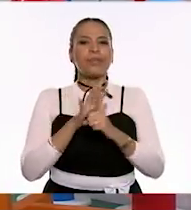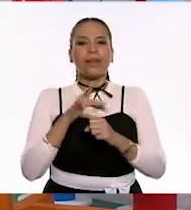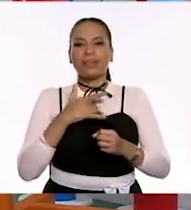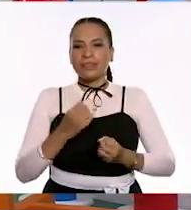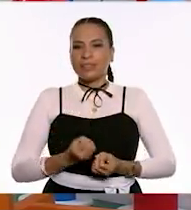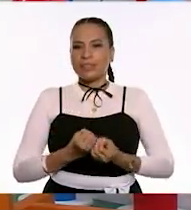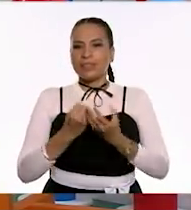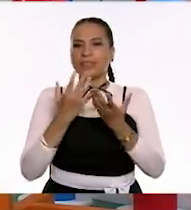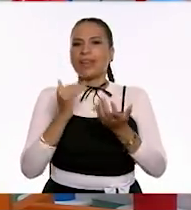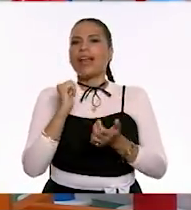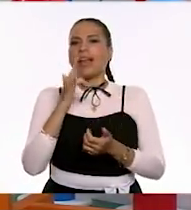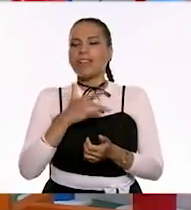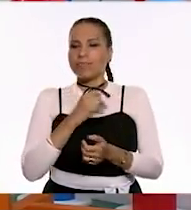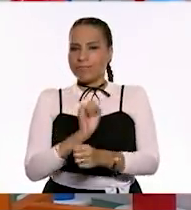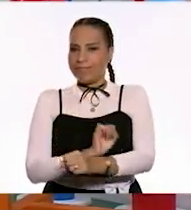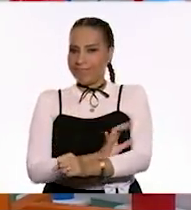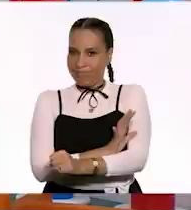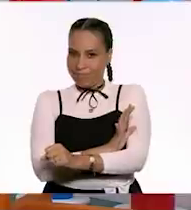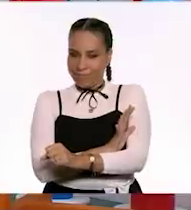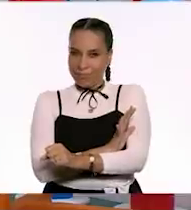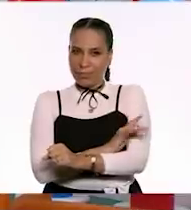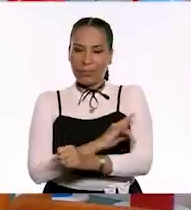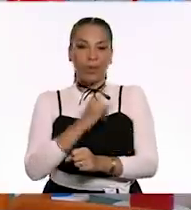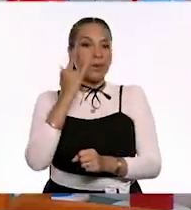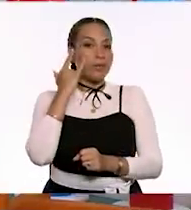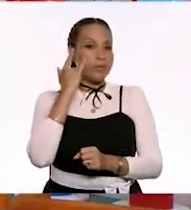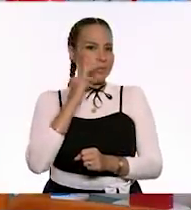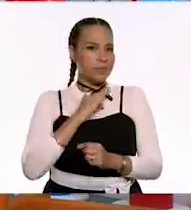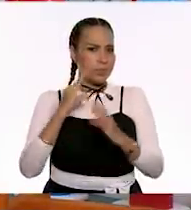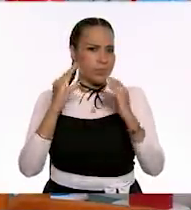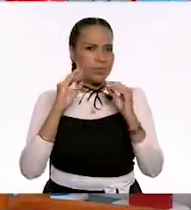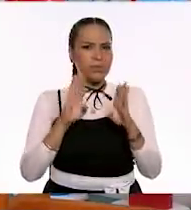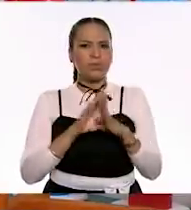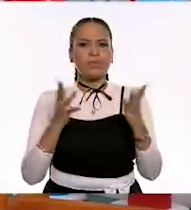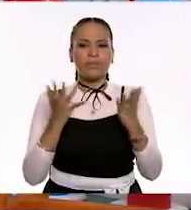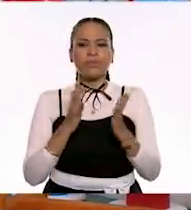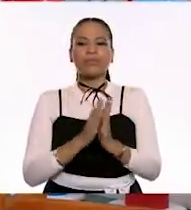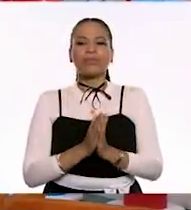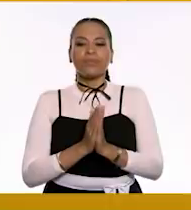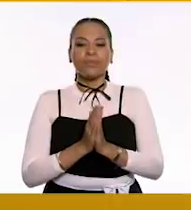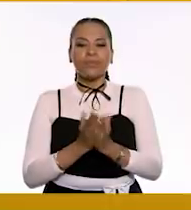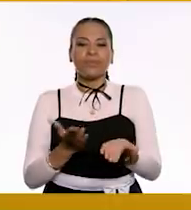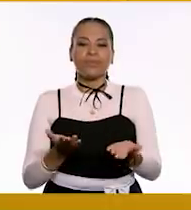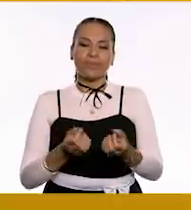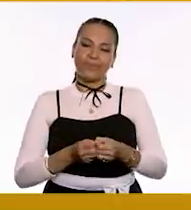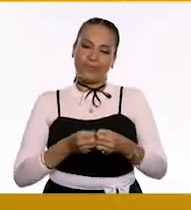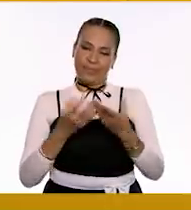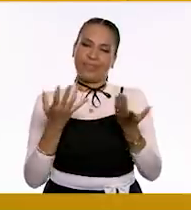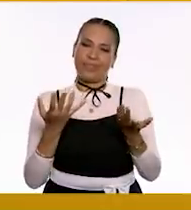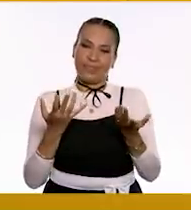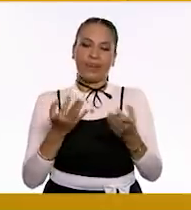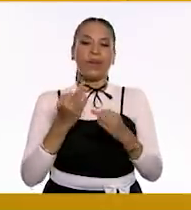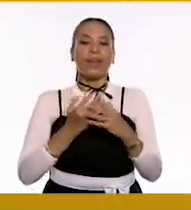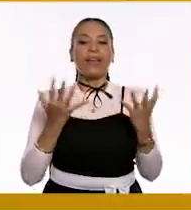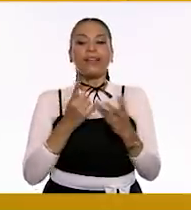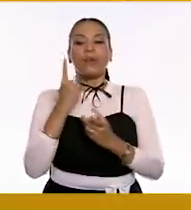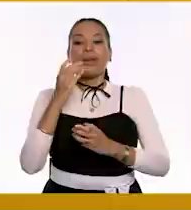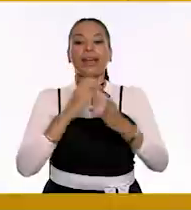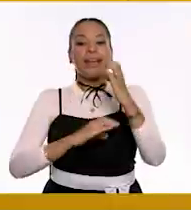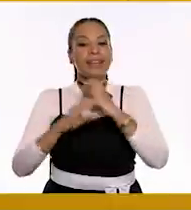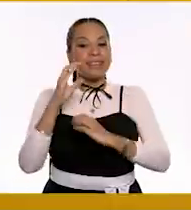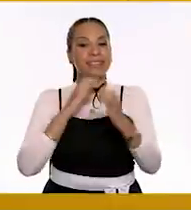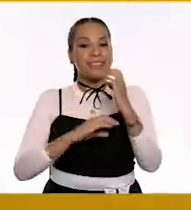expresar alguna emoción. Pirata Medellín, ¿nos enseñas cómo hacerlo, por favor? ¡Claro que sí! Vamos a hacer una